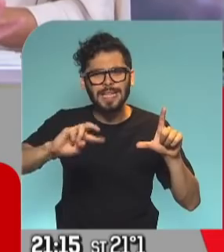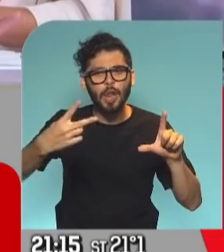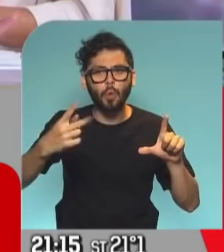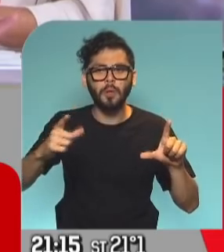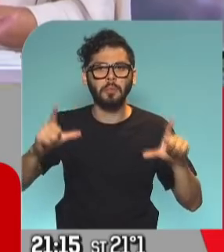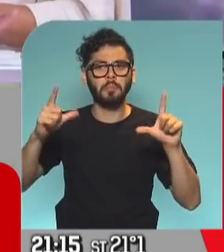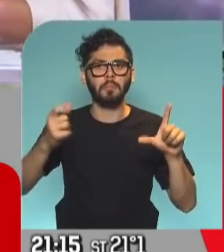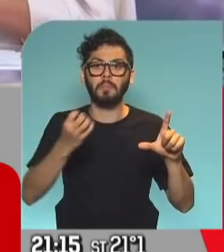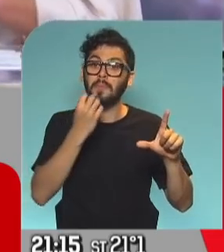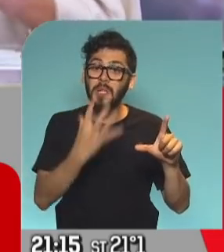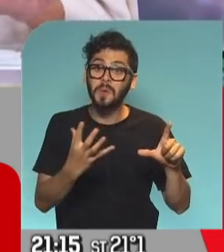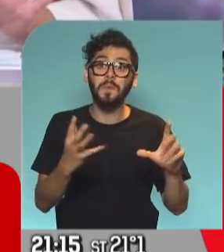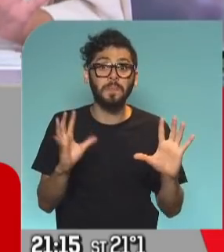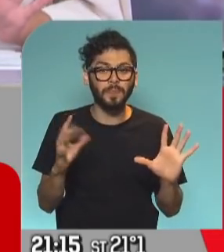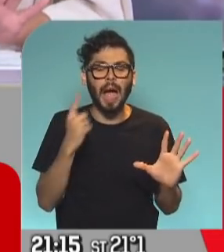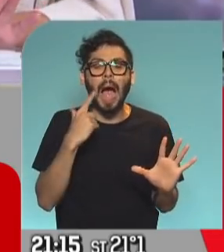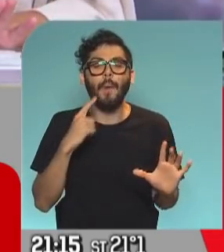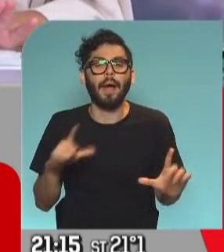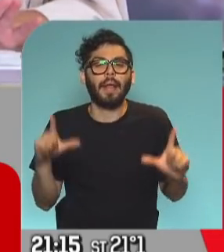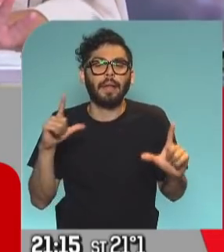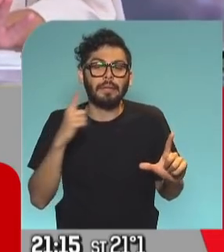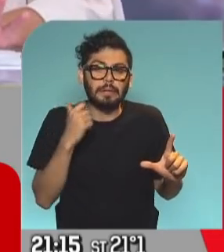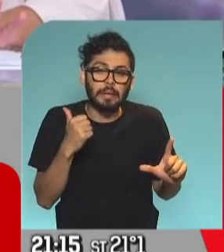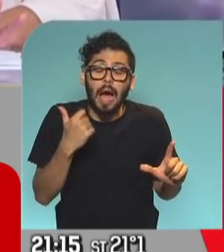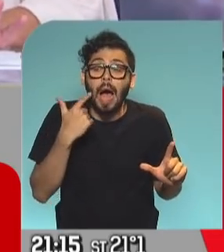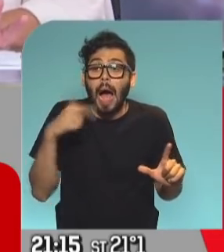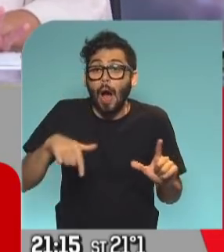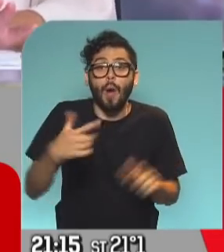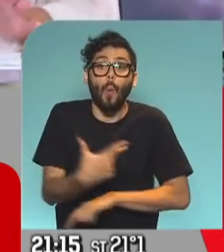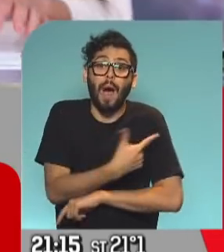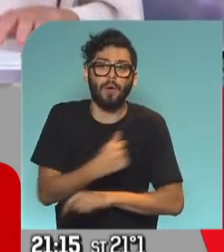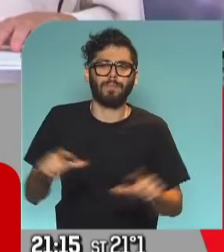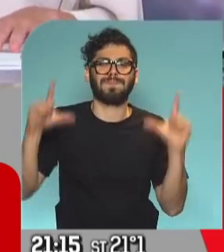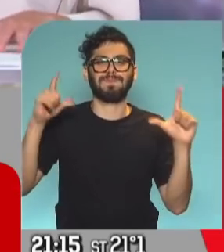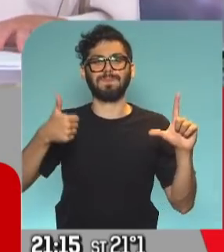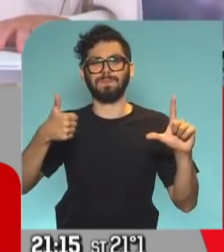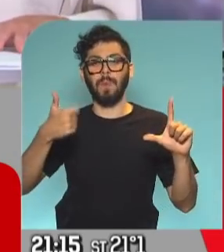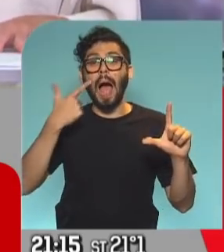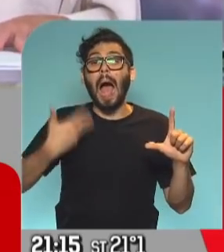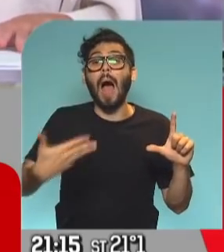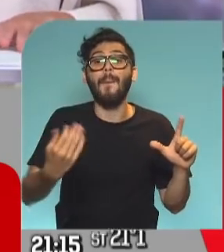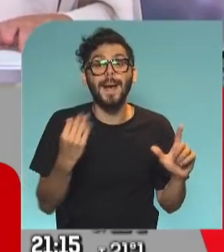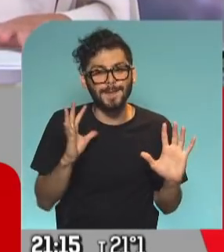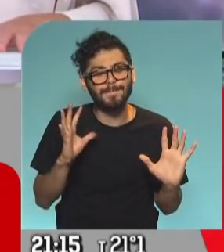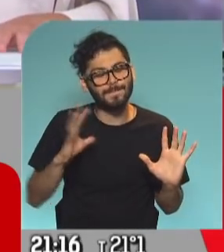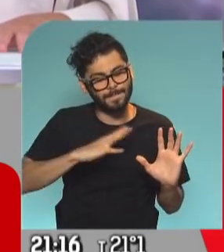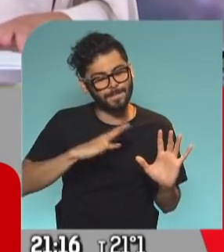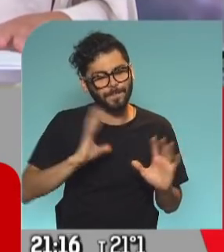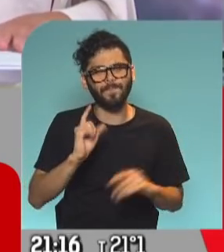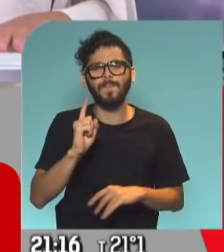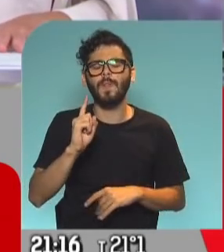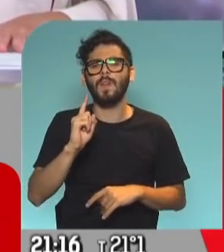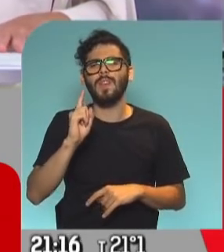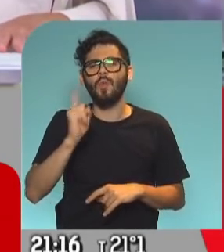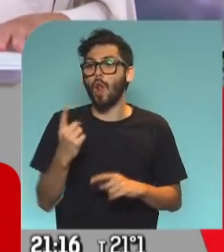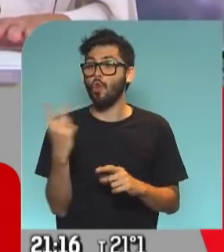ver si efectivamente le sirve o están haciendo ese juego y después veremos qué saldo político deja todo esto. De hecho, en el día de hoy dijeron